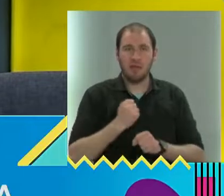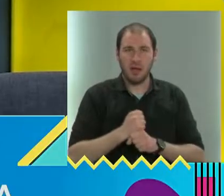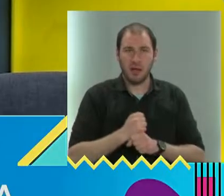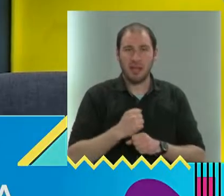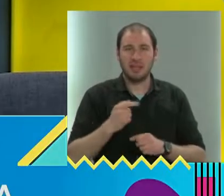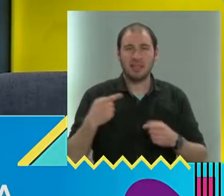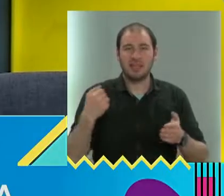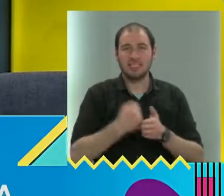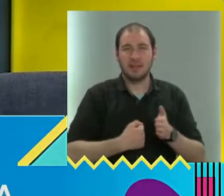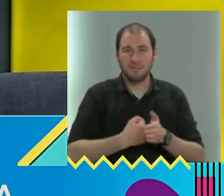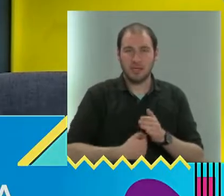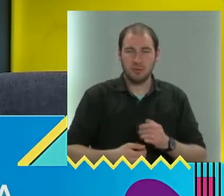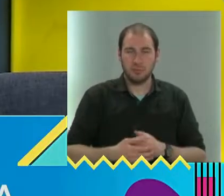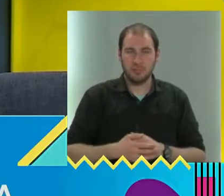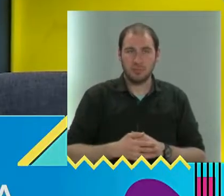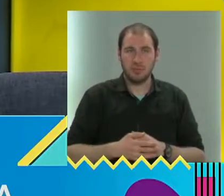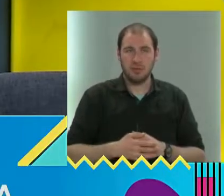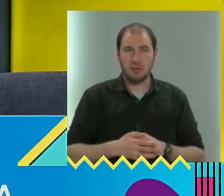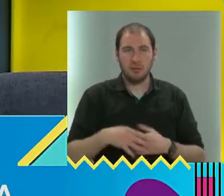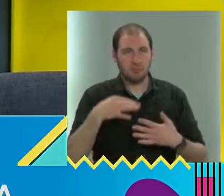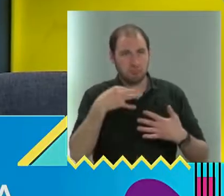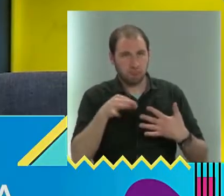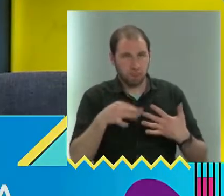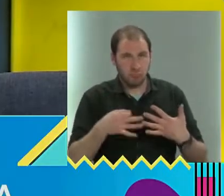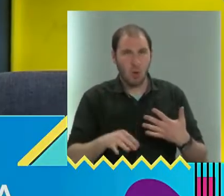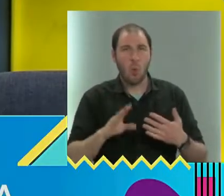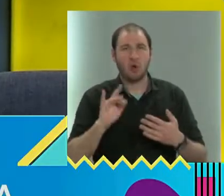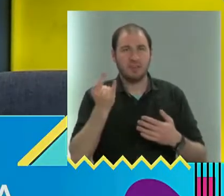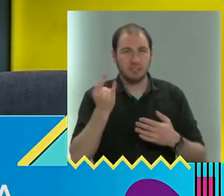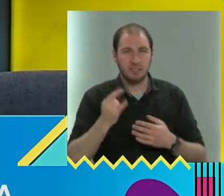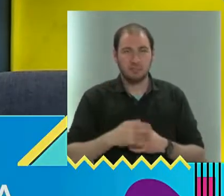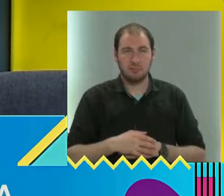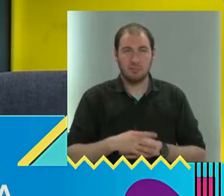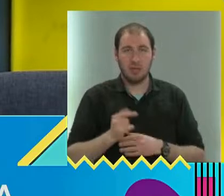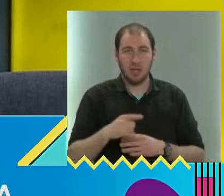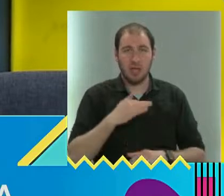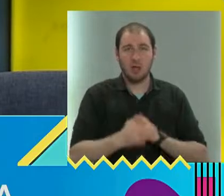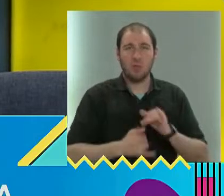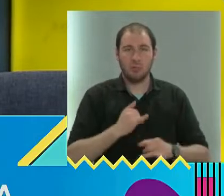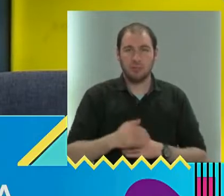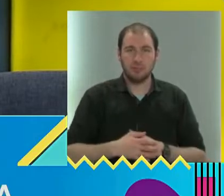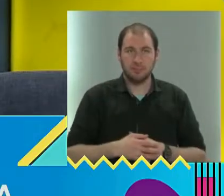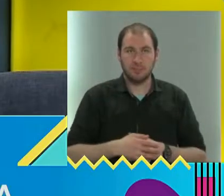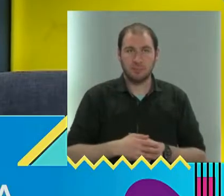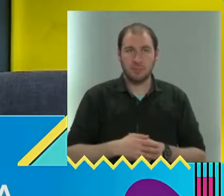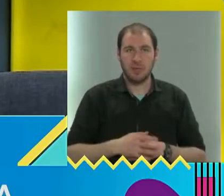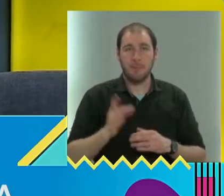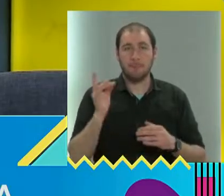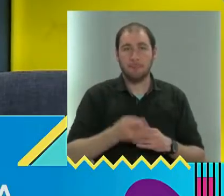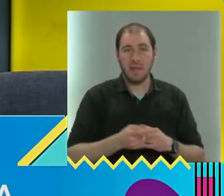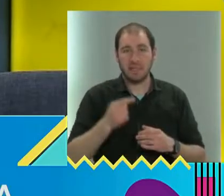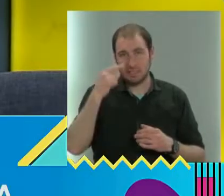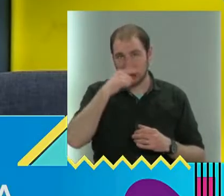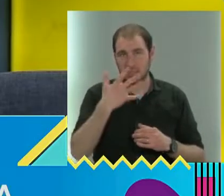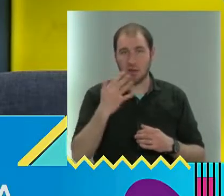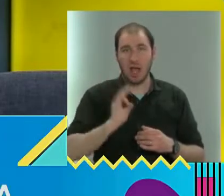el desafío de revisar en la universidad. Está planteada la Ordenanza 75